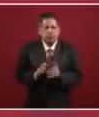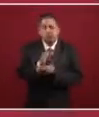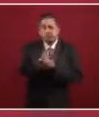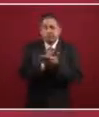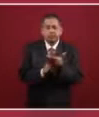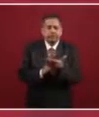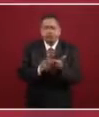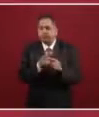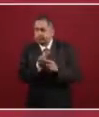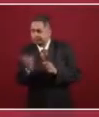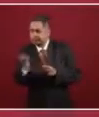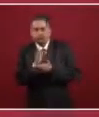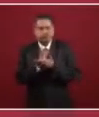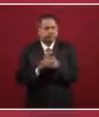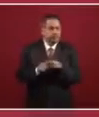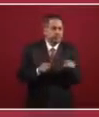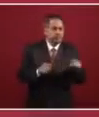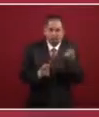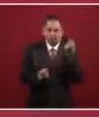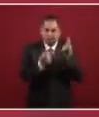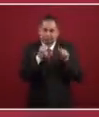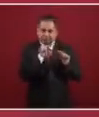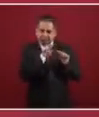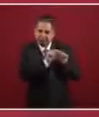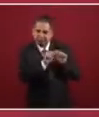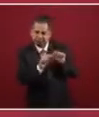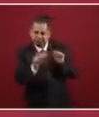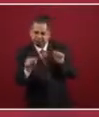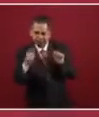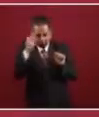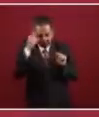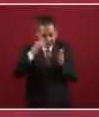gente estratega,